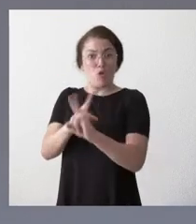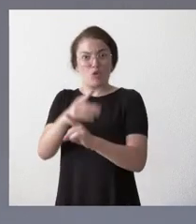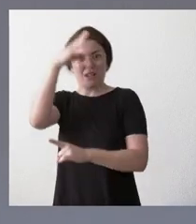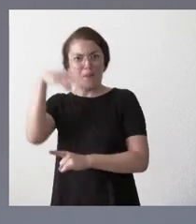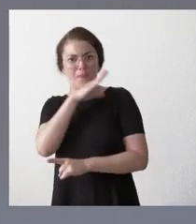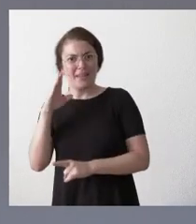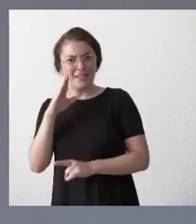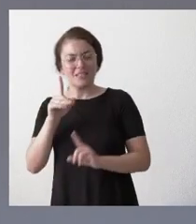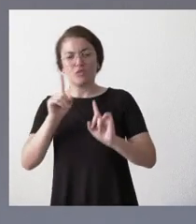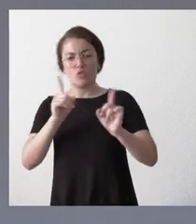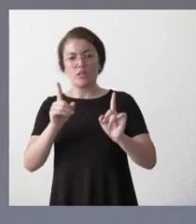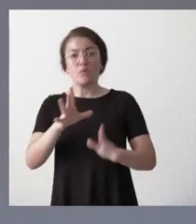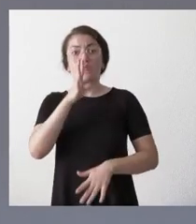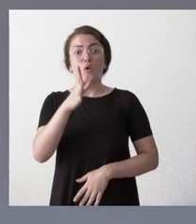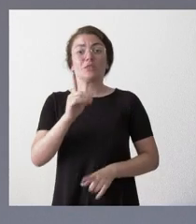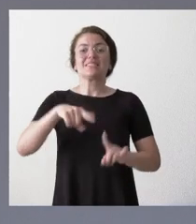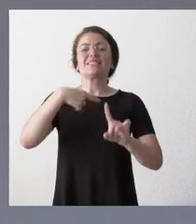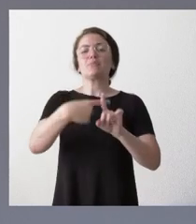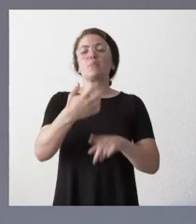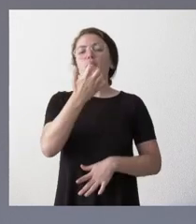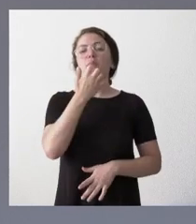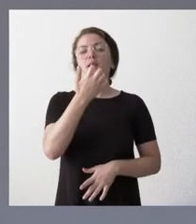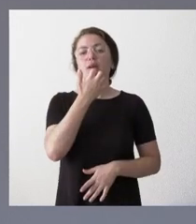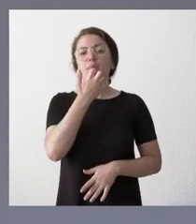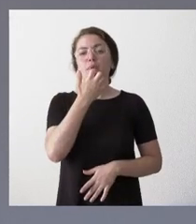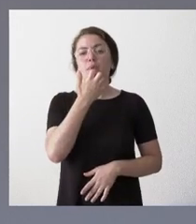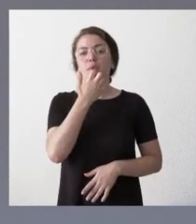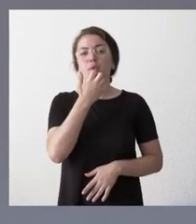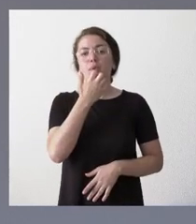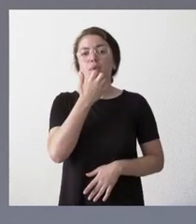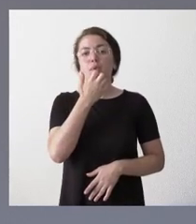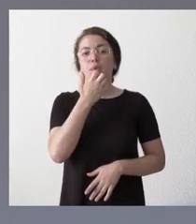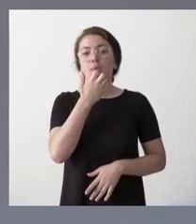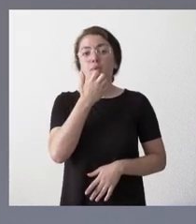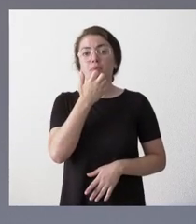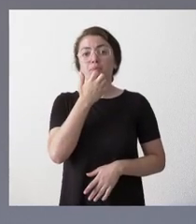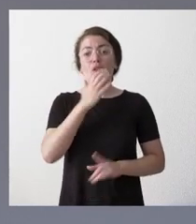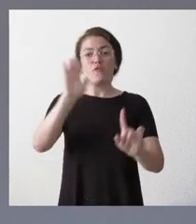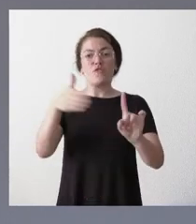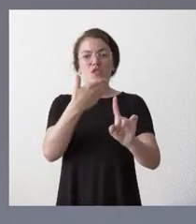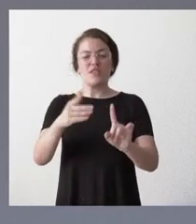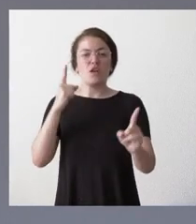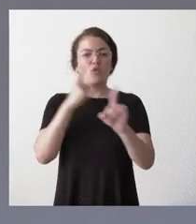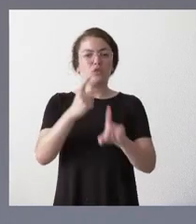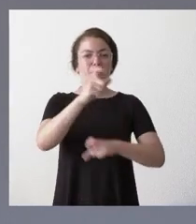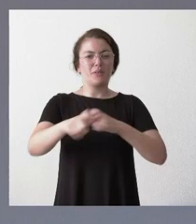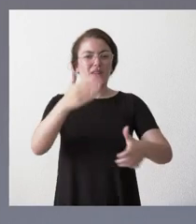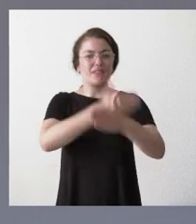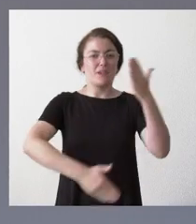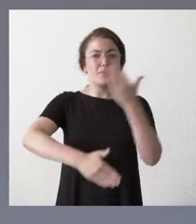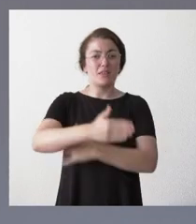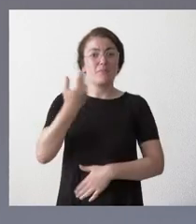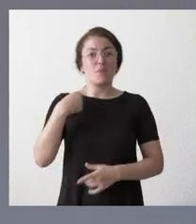también hablamos de violencia, por ejemplo, ejercida hacia las personas con discapacidad. Los datos que